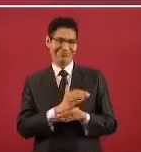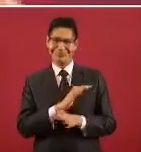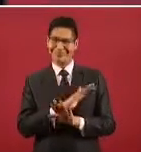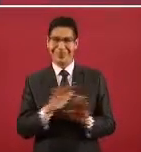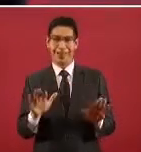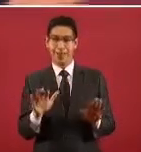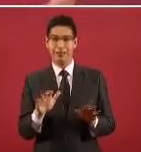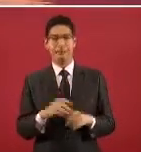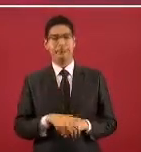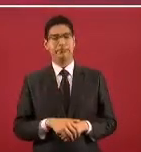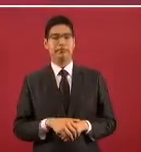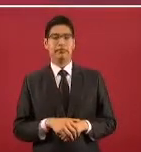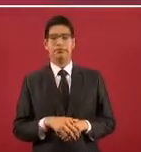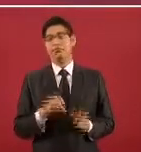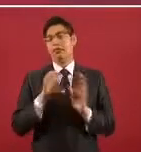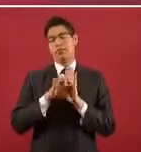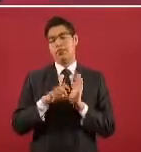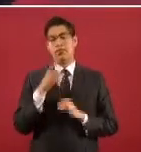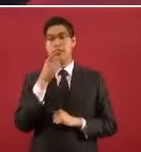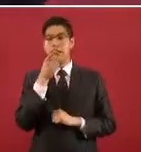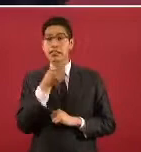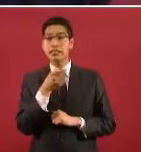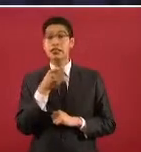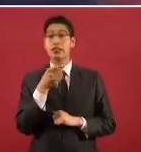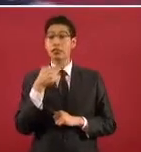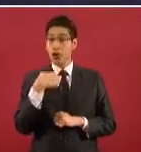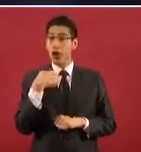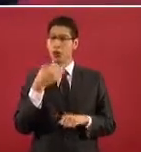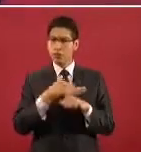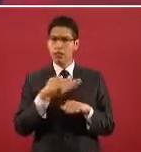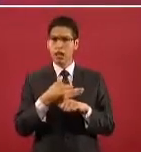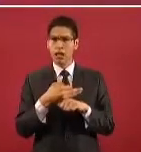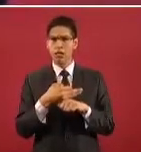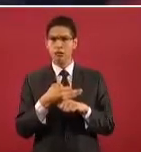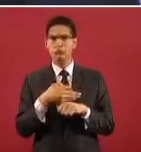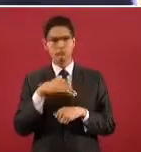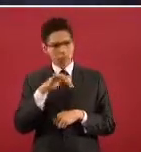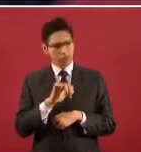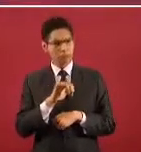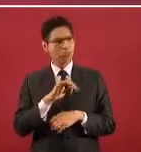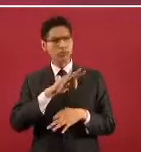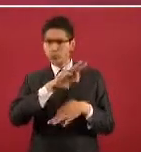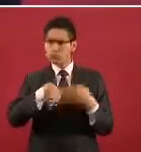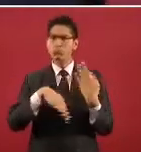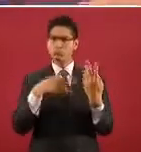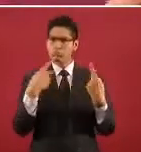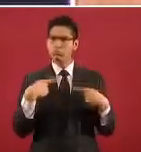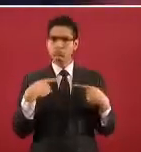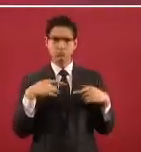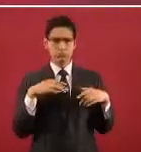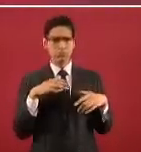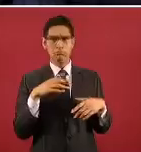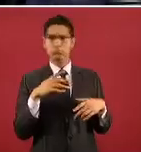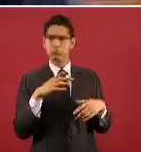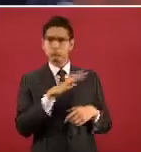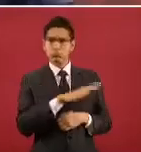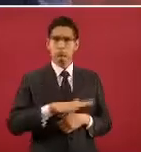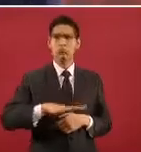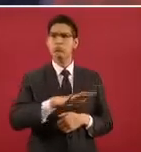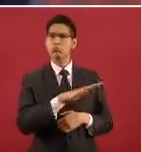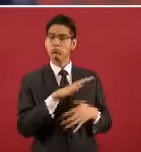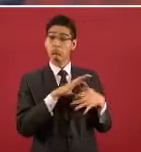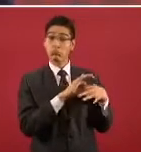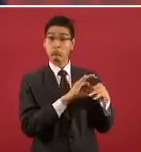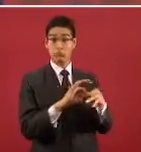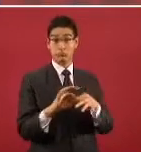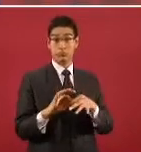Llamados a la unidad y expresiones de que